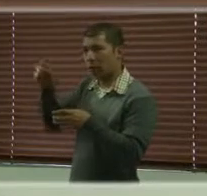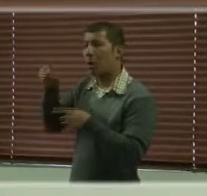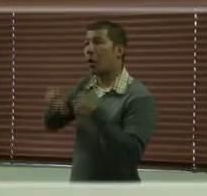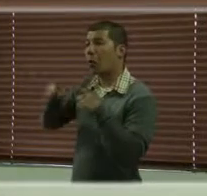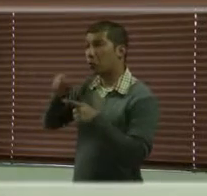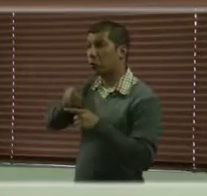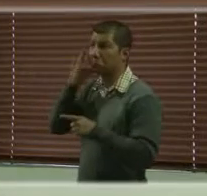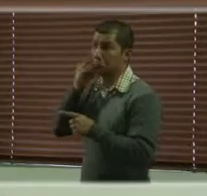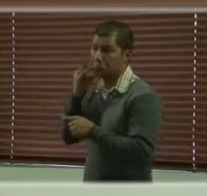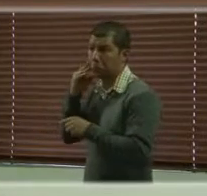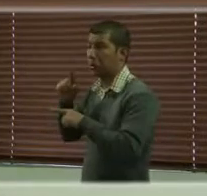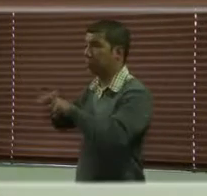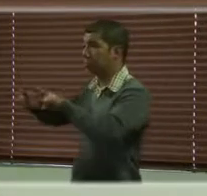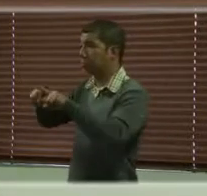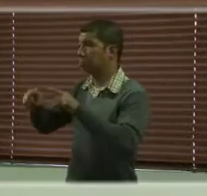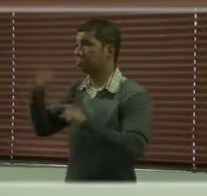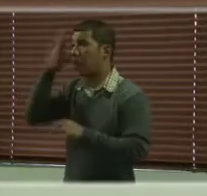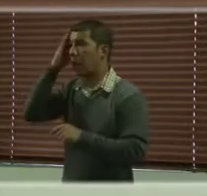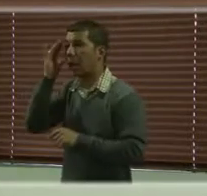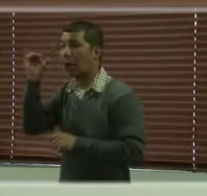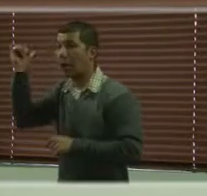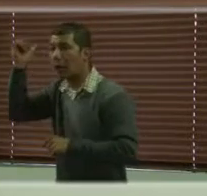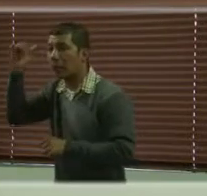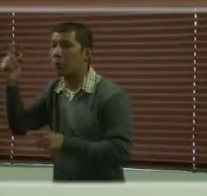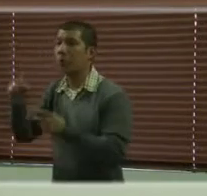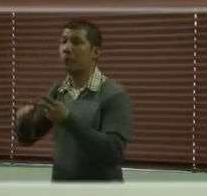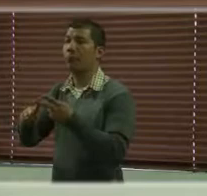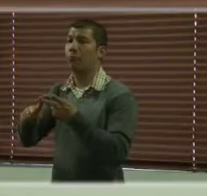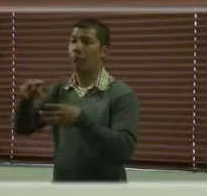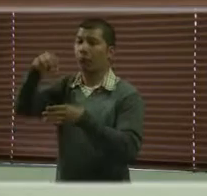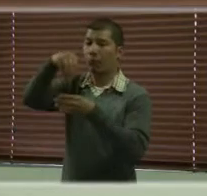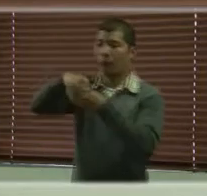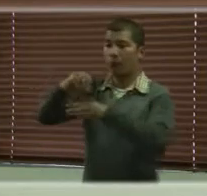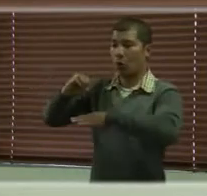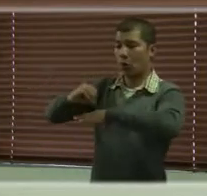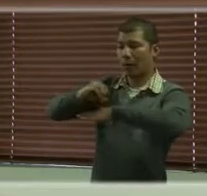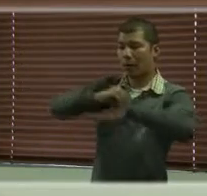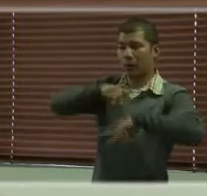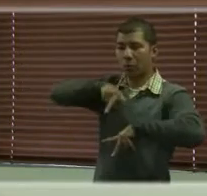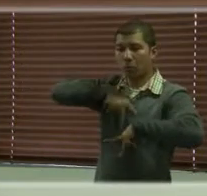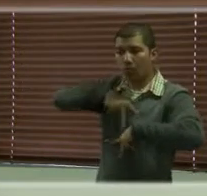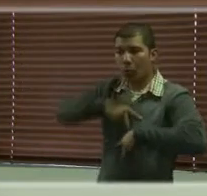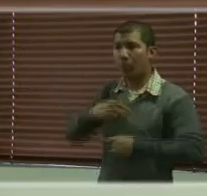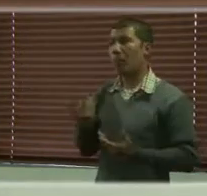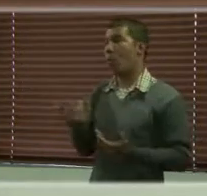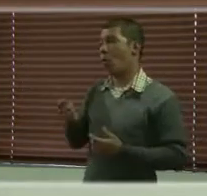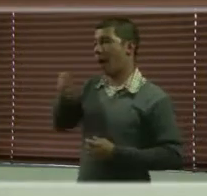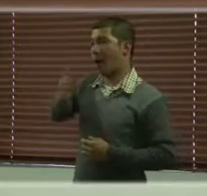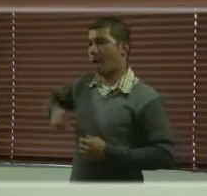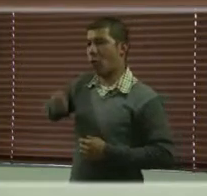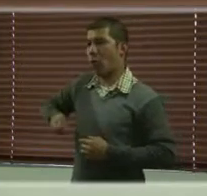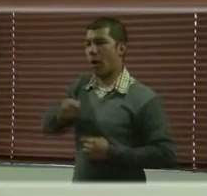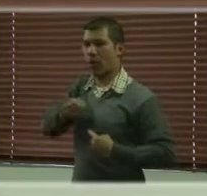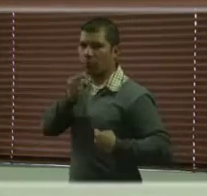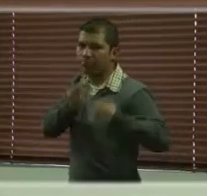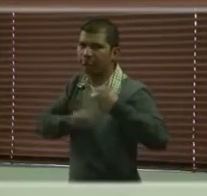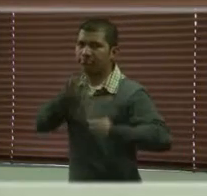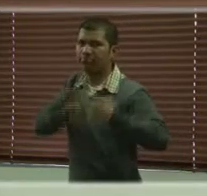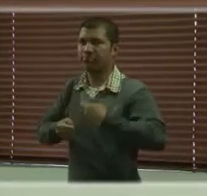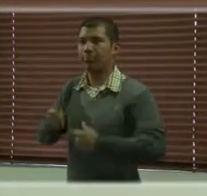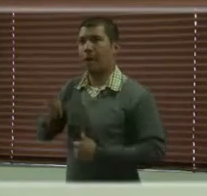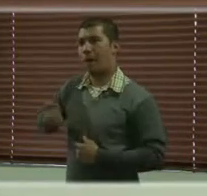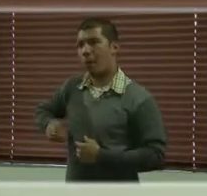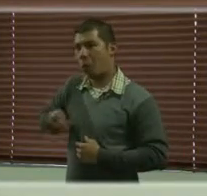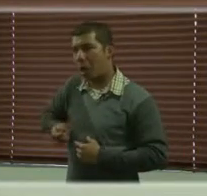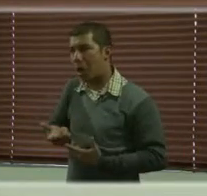otros desde las propias organizaciones algunos desde como abogados litigantes un par por ahí que que tienen